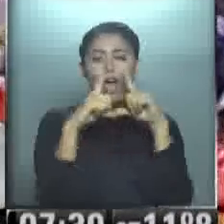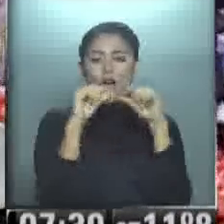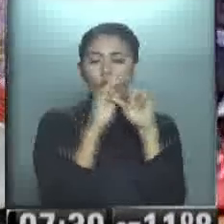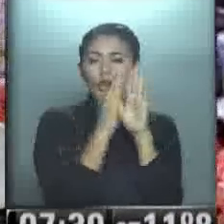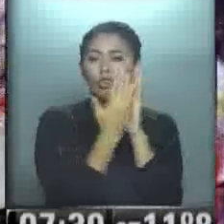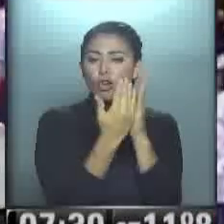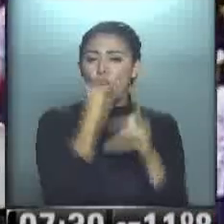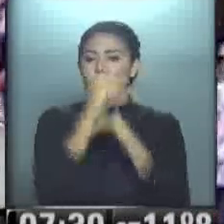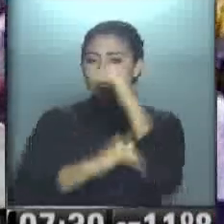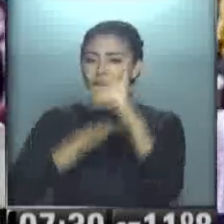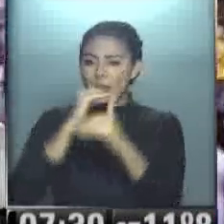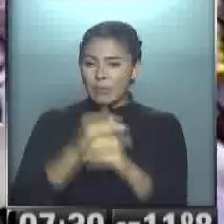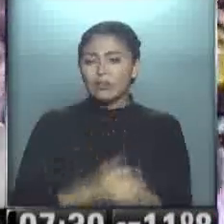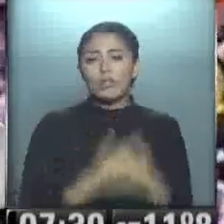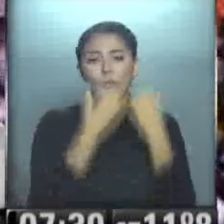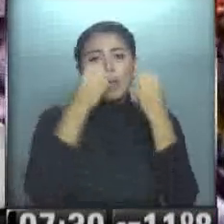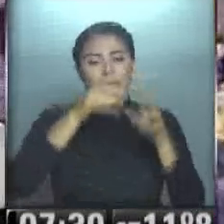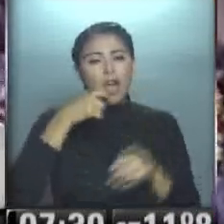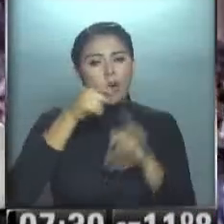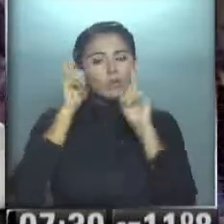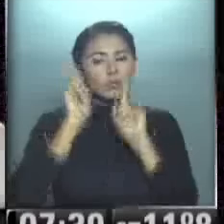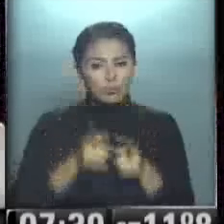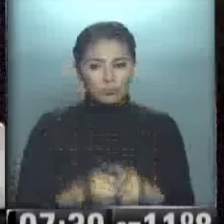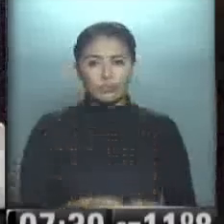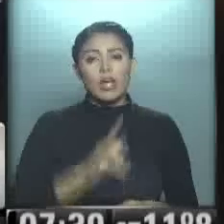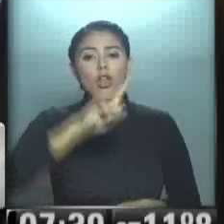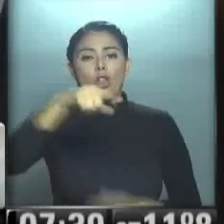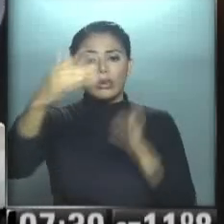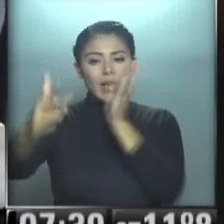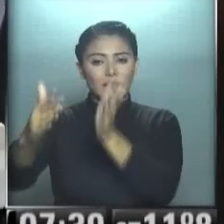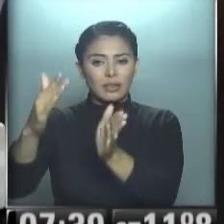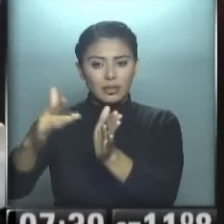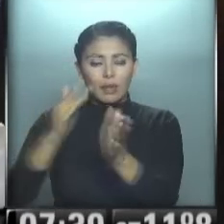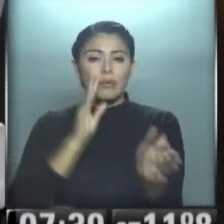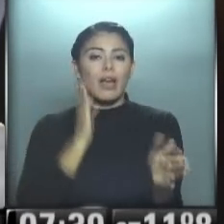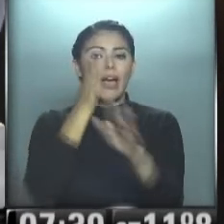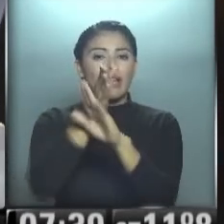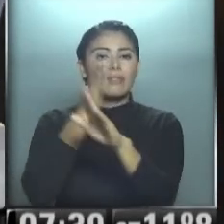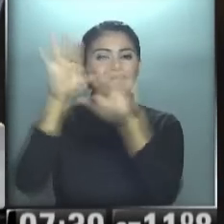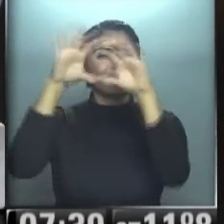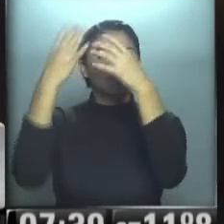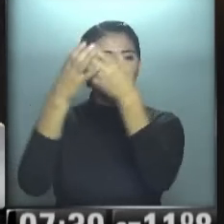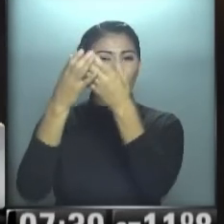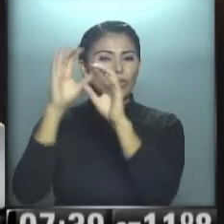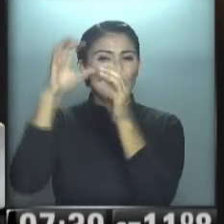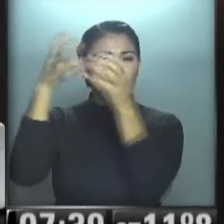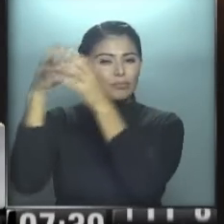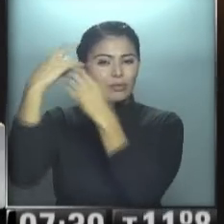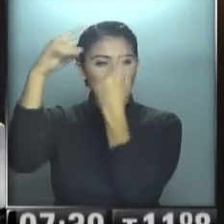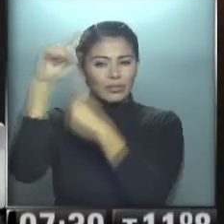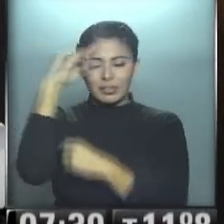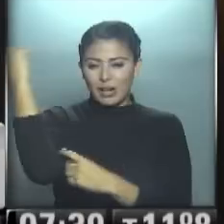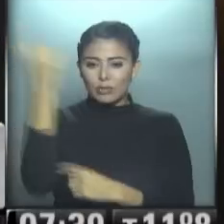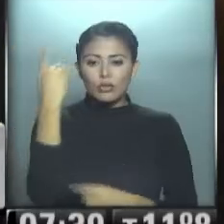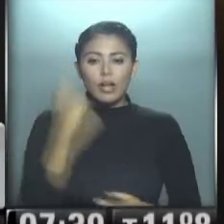se lleve adelante el juicio en ausencia. Y el próximo paso es ir a los organismos internacionales,